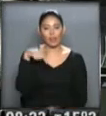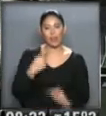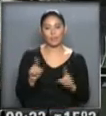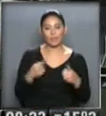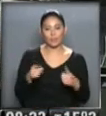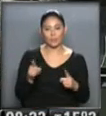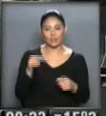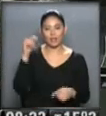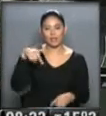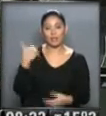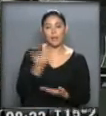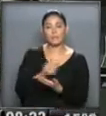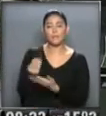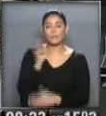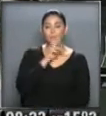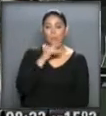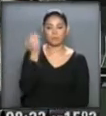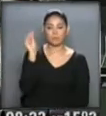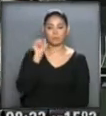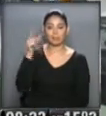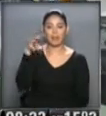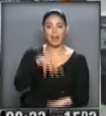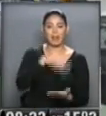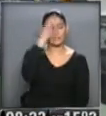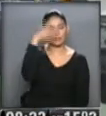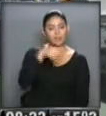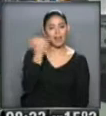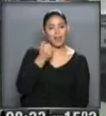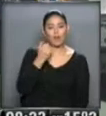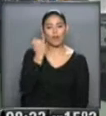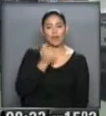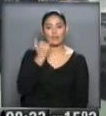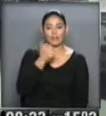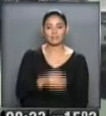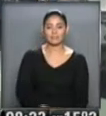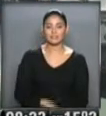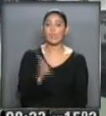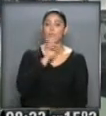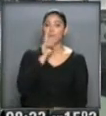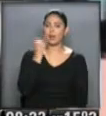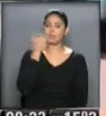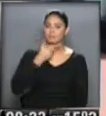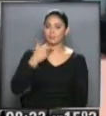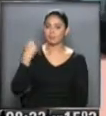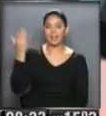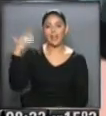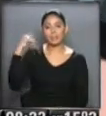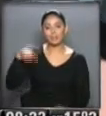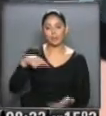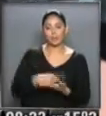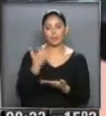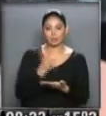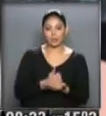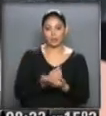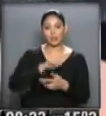Música ahora con la presentación de la brasileña Marisa Monte en el Gran Rex. Alejo, contanos. La gran cantante carioca, que ya había estado antes en Buenos